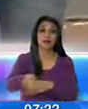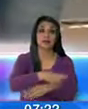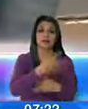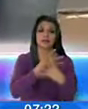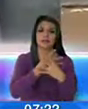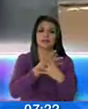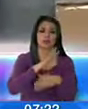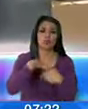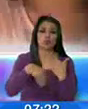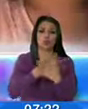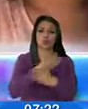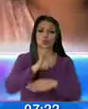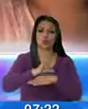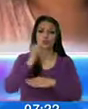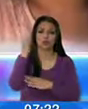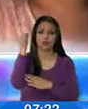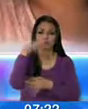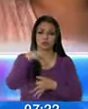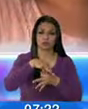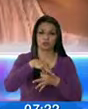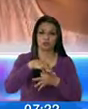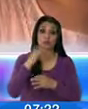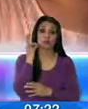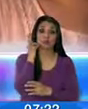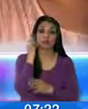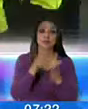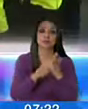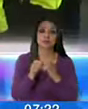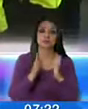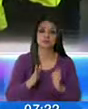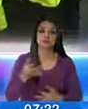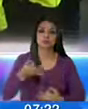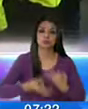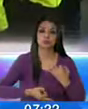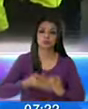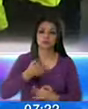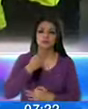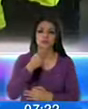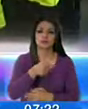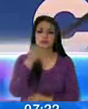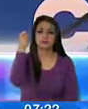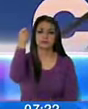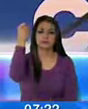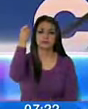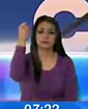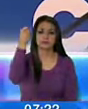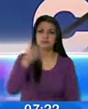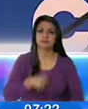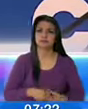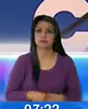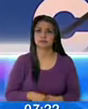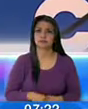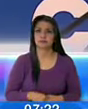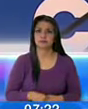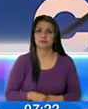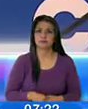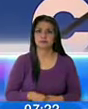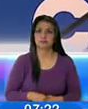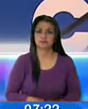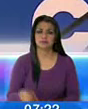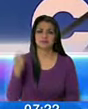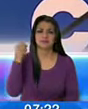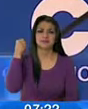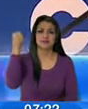de todo el país. Roxana Alvarado, ministra de Justicia, se refirió a sus derechos. El ejercicio de este, que es un